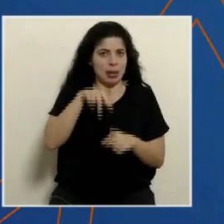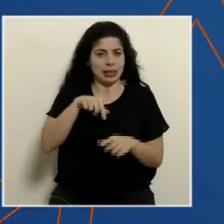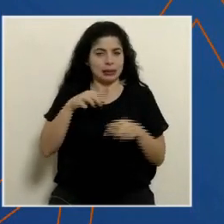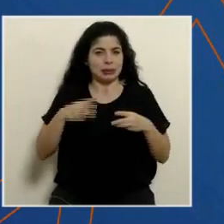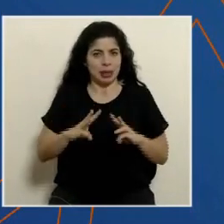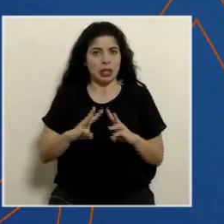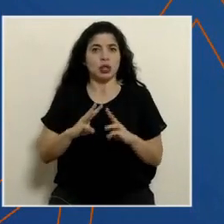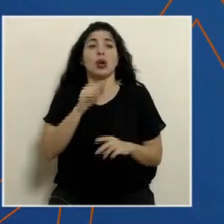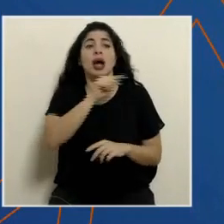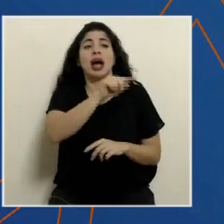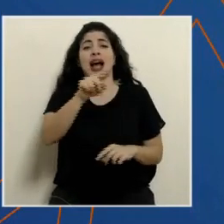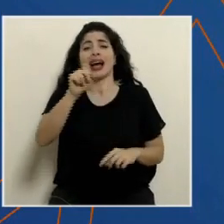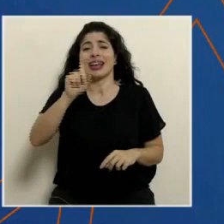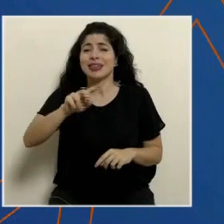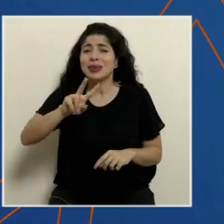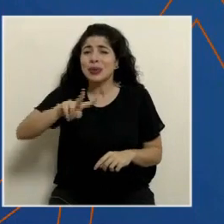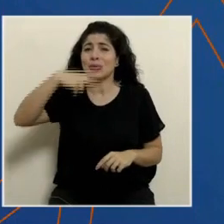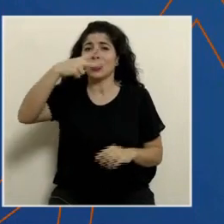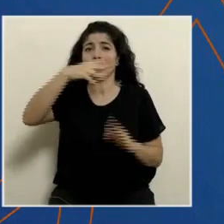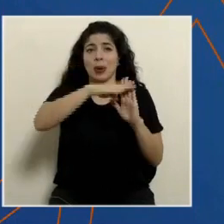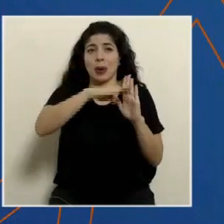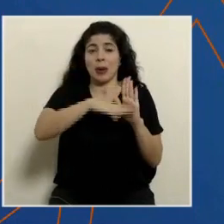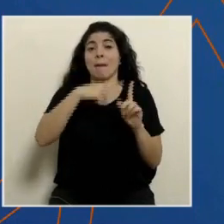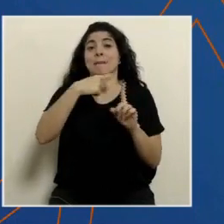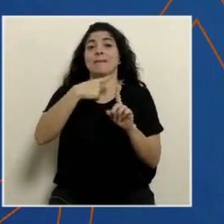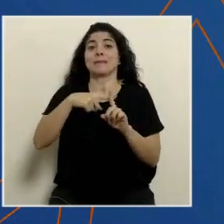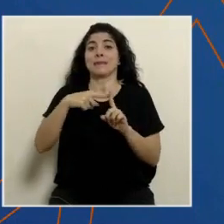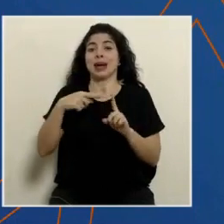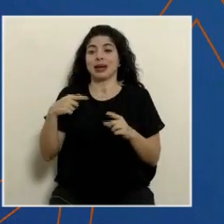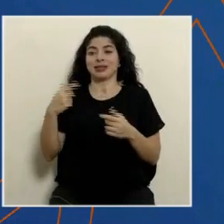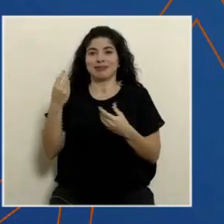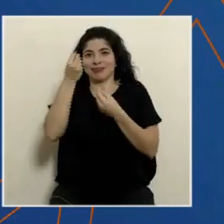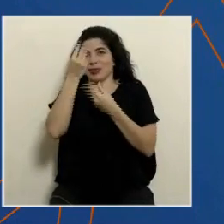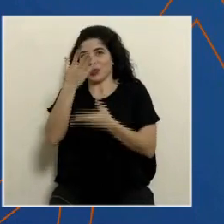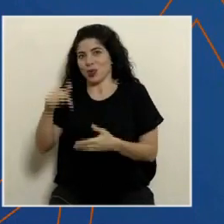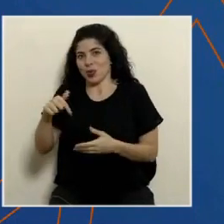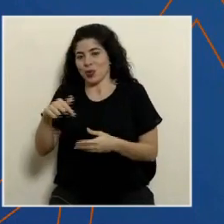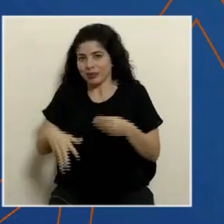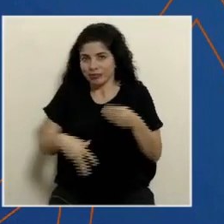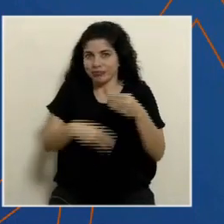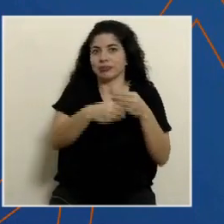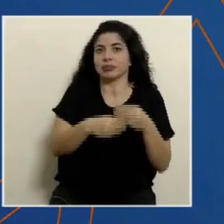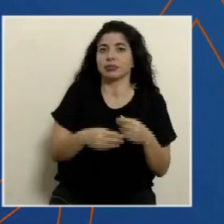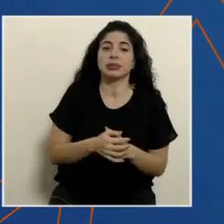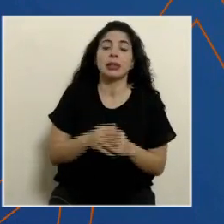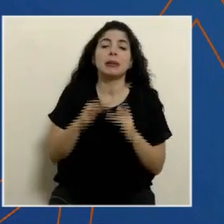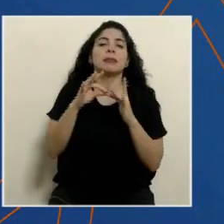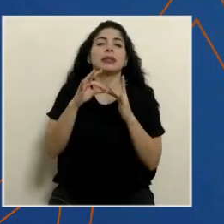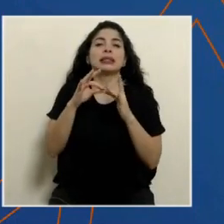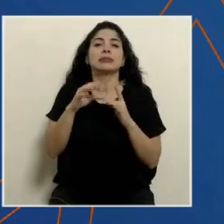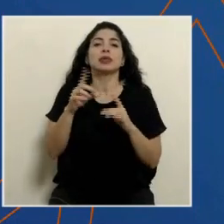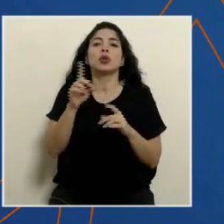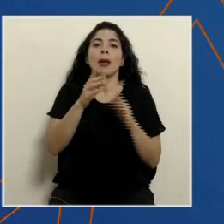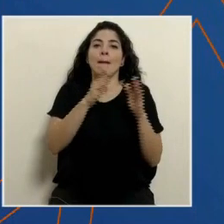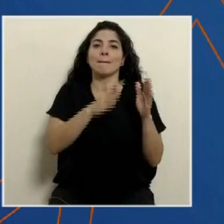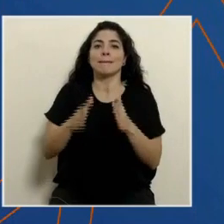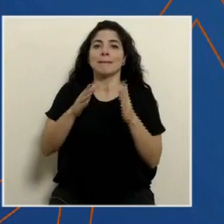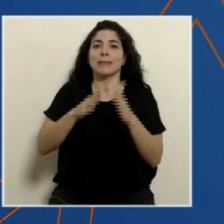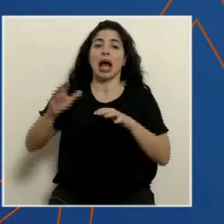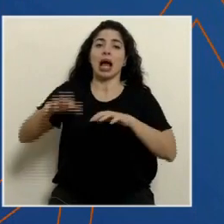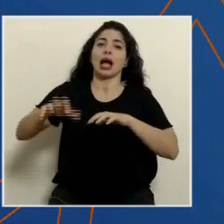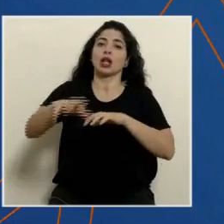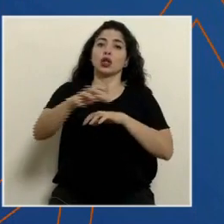las medidas ahí junto con las medidas que ya han sido anunciadas, particularmente en el Plan Cantonal